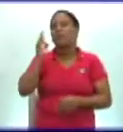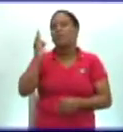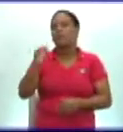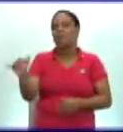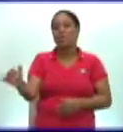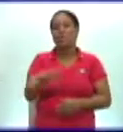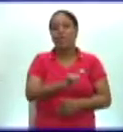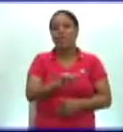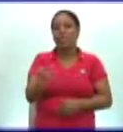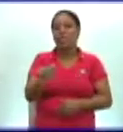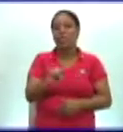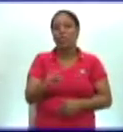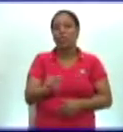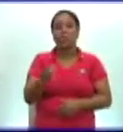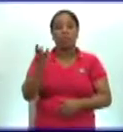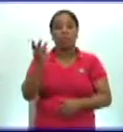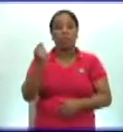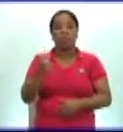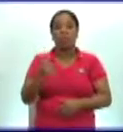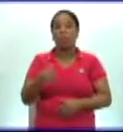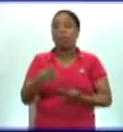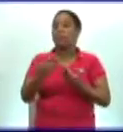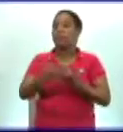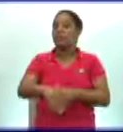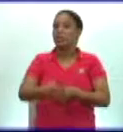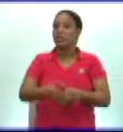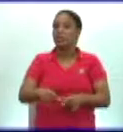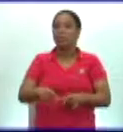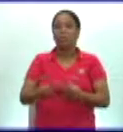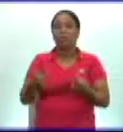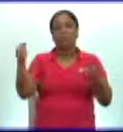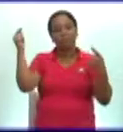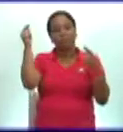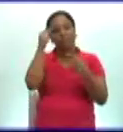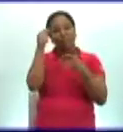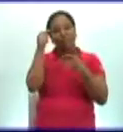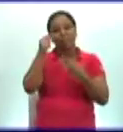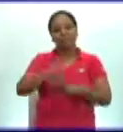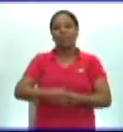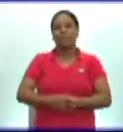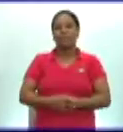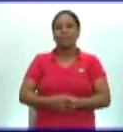valor, dirección, pero en sentido contrario.